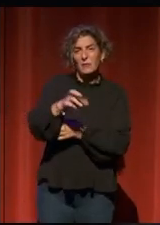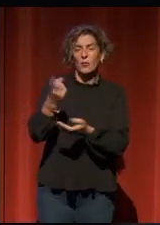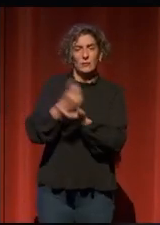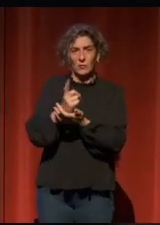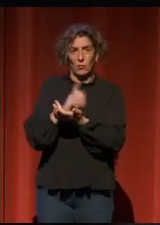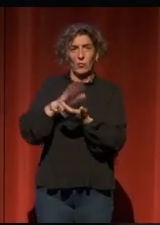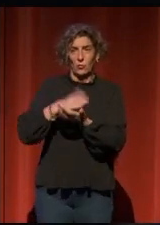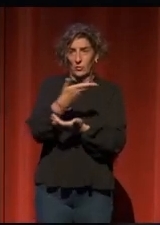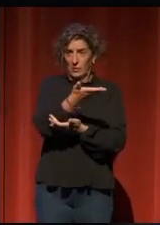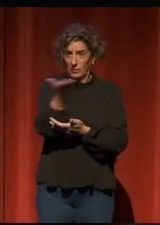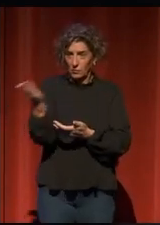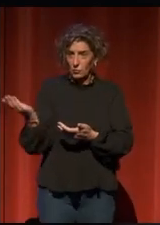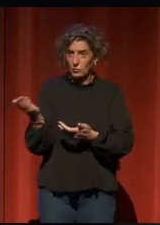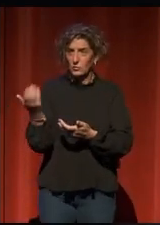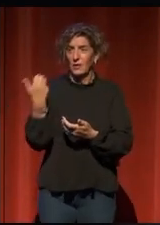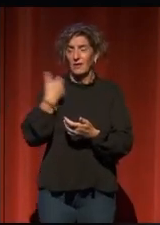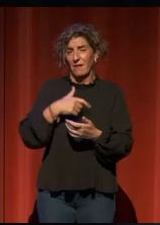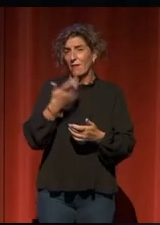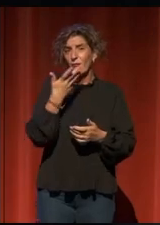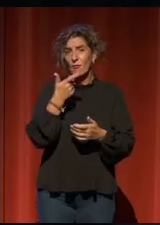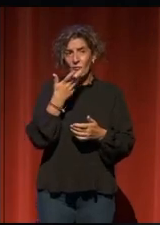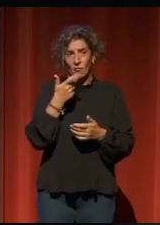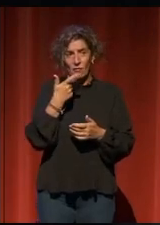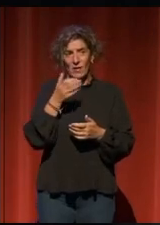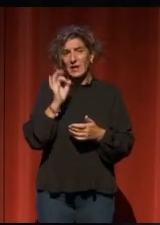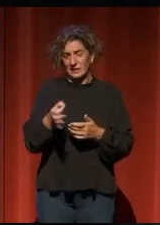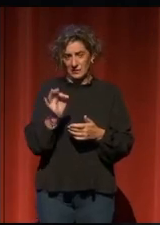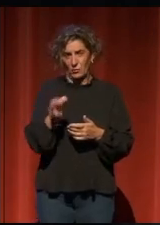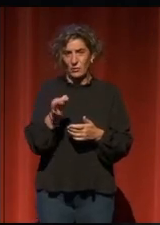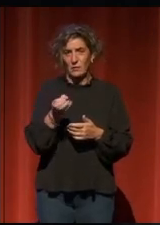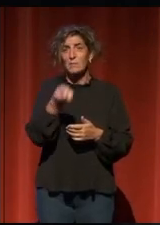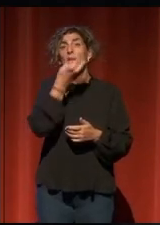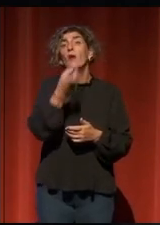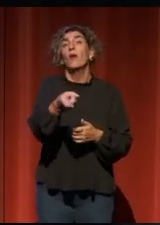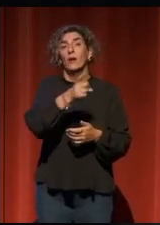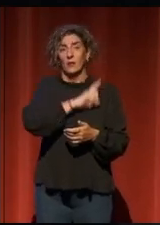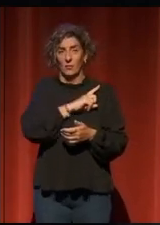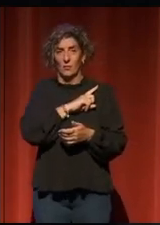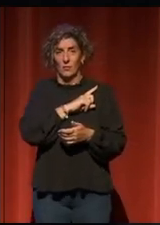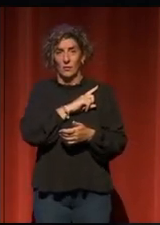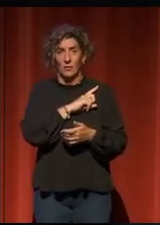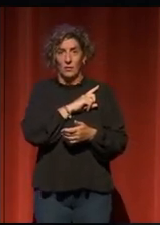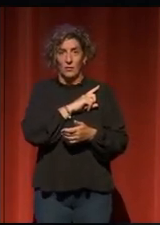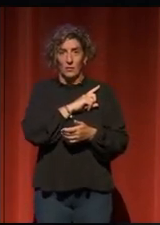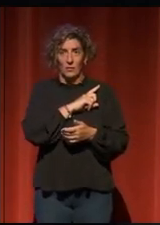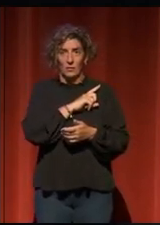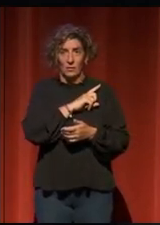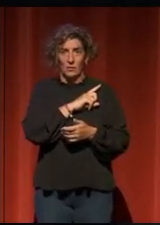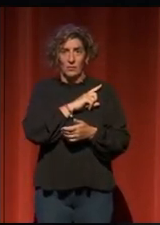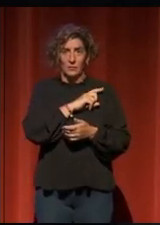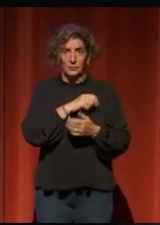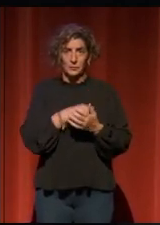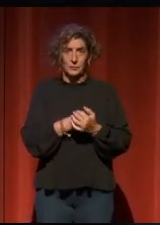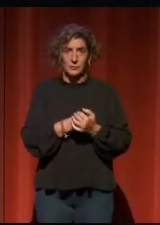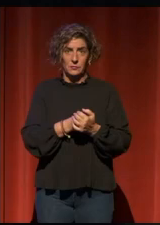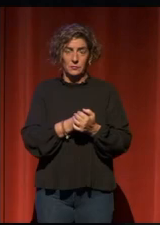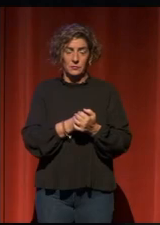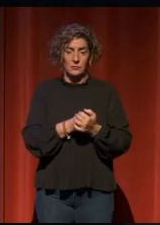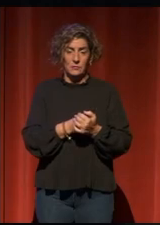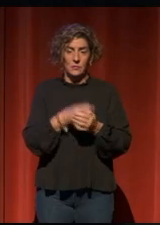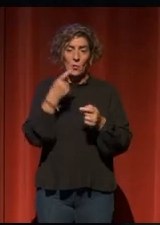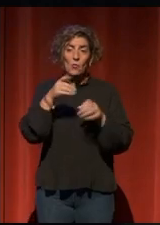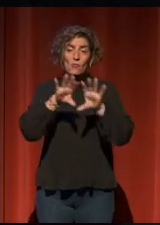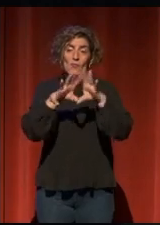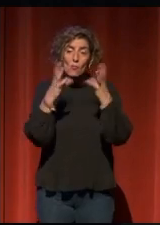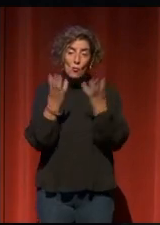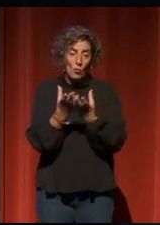como digo, conocen seguramente mejor que yo la génesis de un mundo que